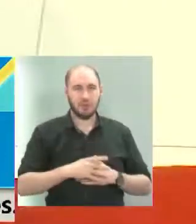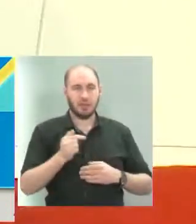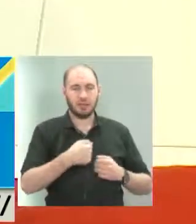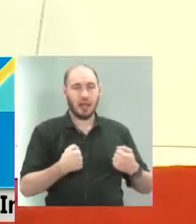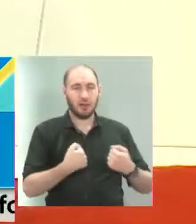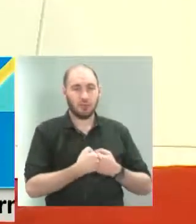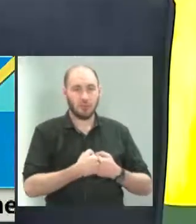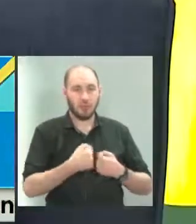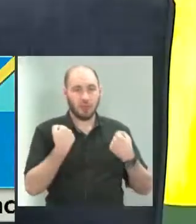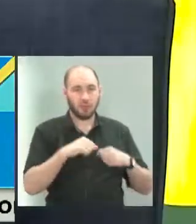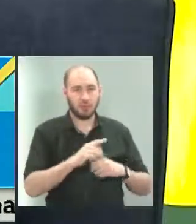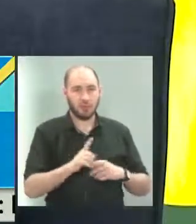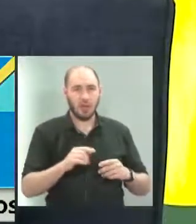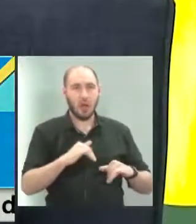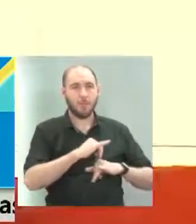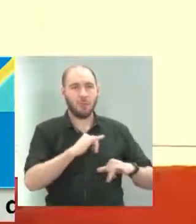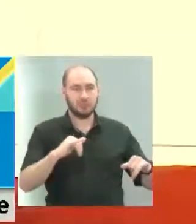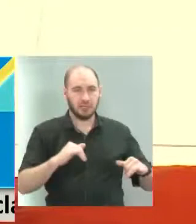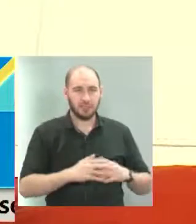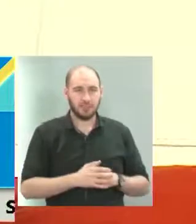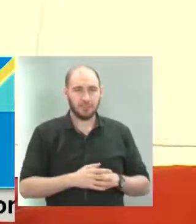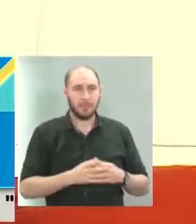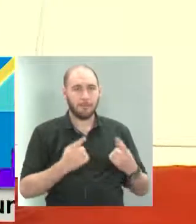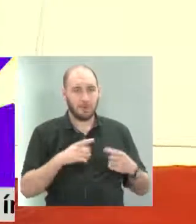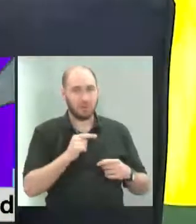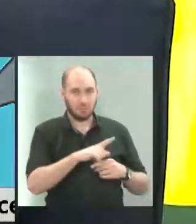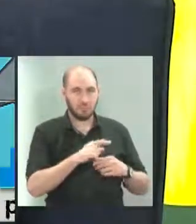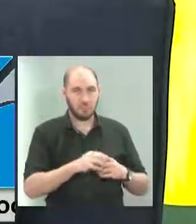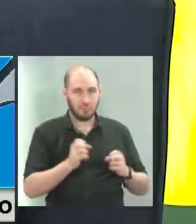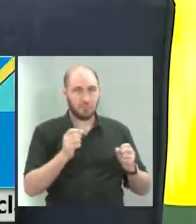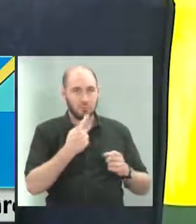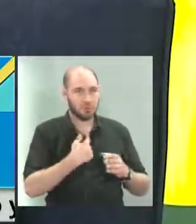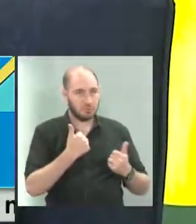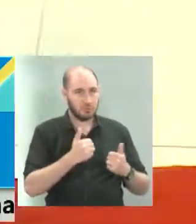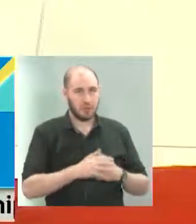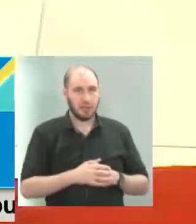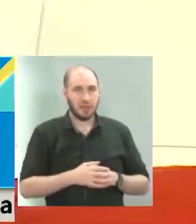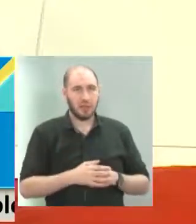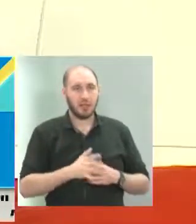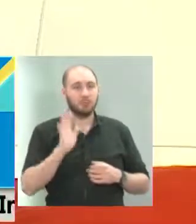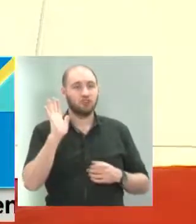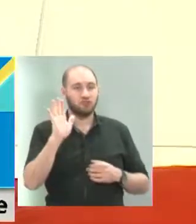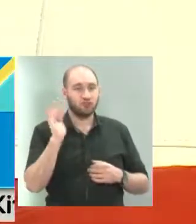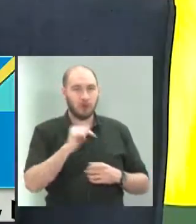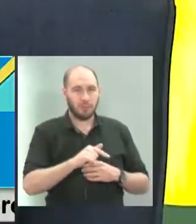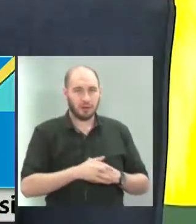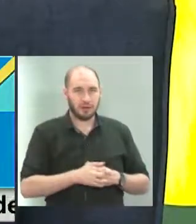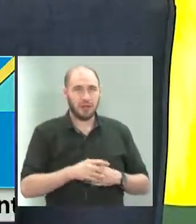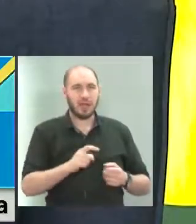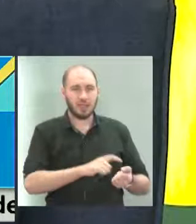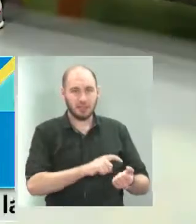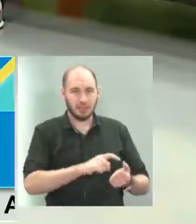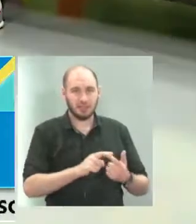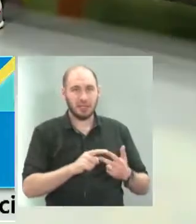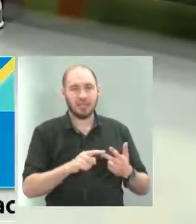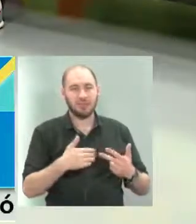pautado que no sale de deportes, es una publicidad. No, pero digo, pero no, vos... pero está bien, que es bueno que la... ¿Sabes qué? Es muy buena la pregunta. Claro, porque yo digo... Godoy Cruz tiene, Independiente